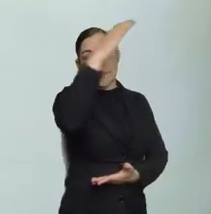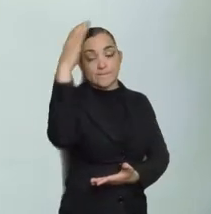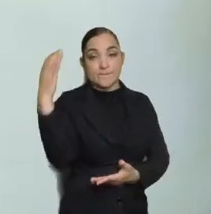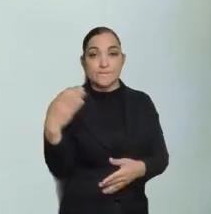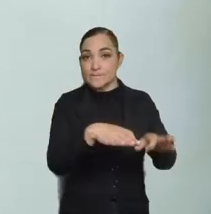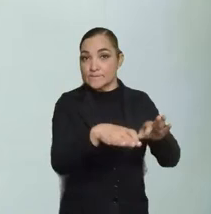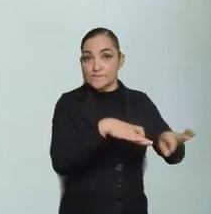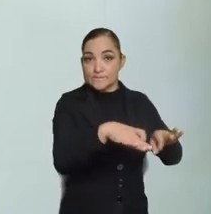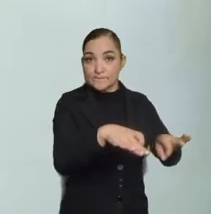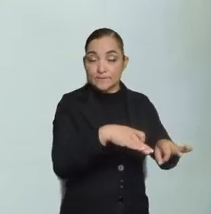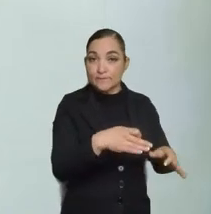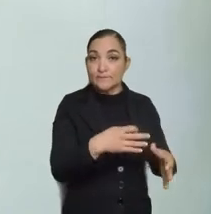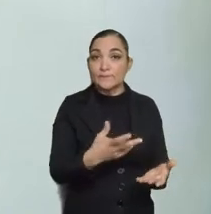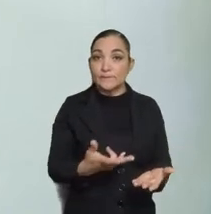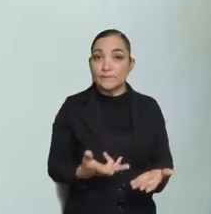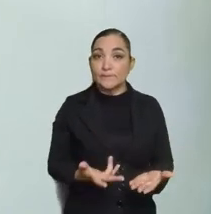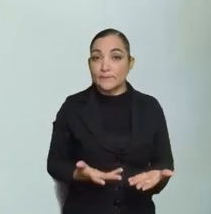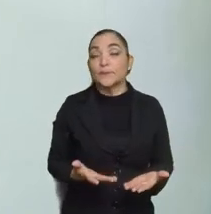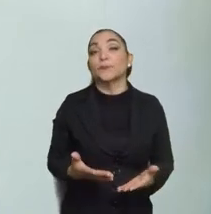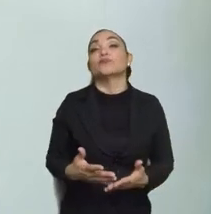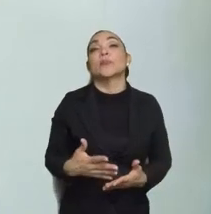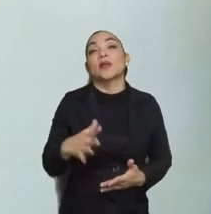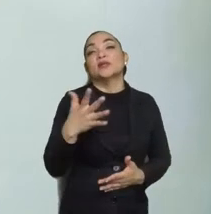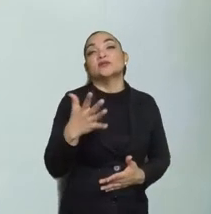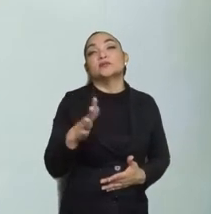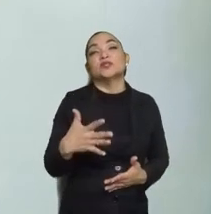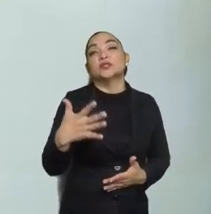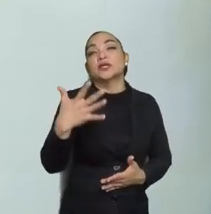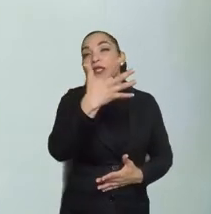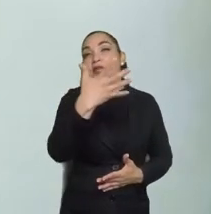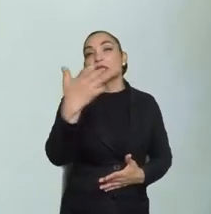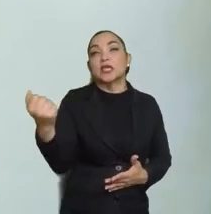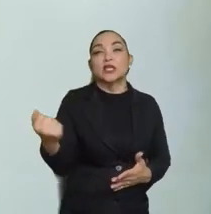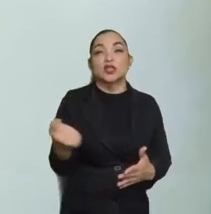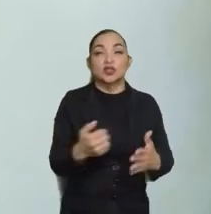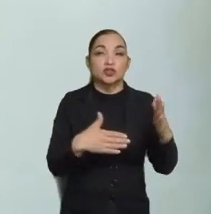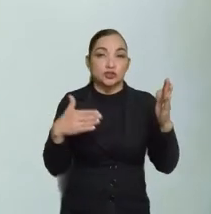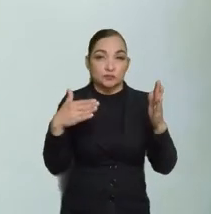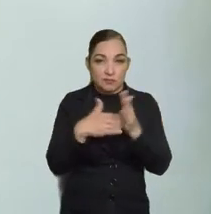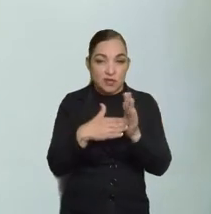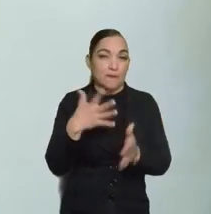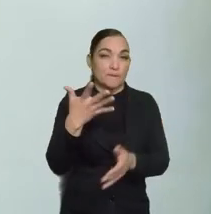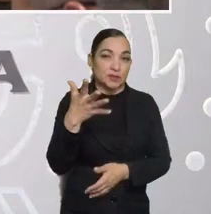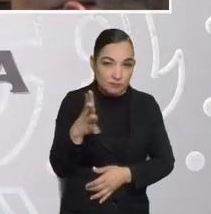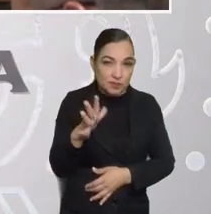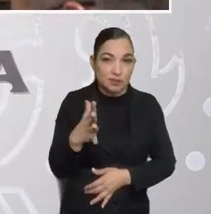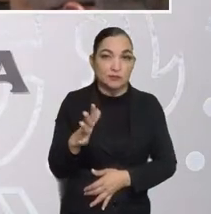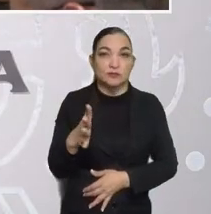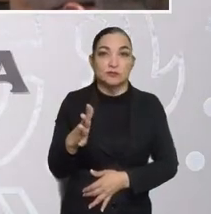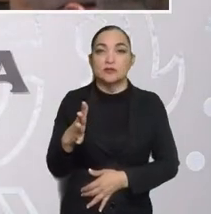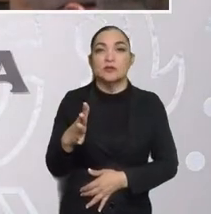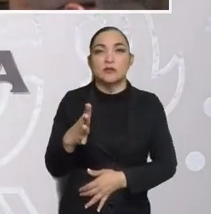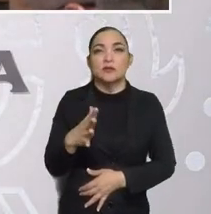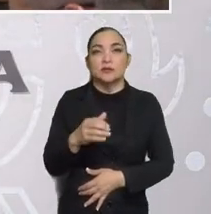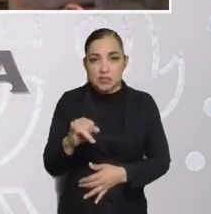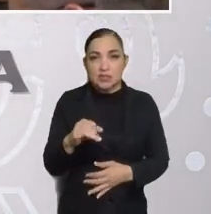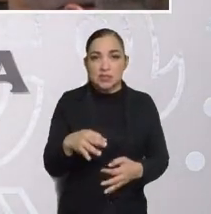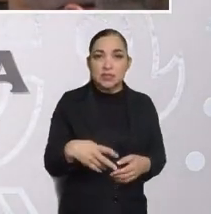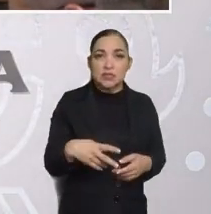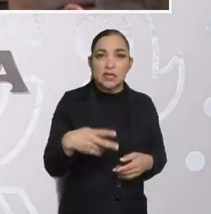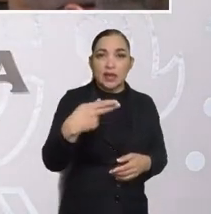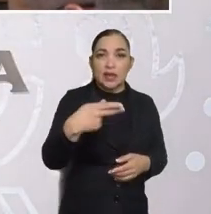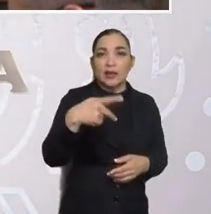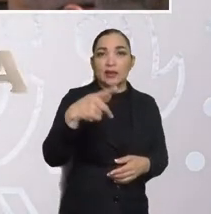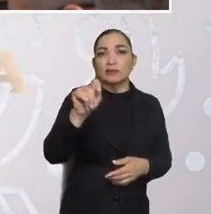Entonces, son más de 500 y tantos mil. ¿Hectáreas? No. Sí, hectáreas.